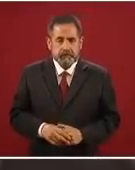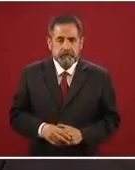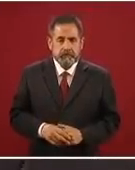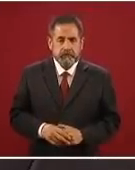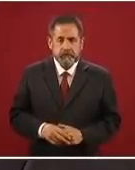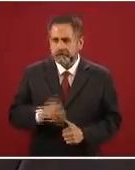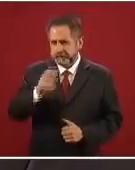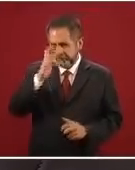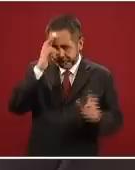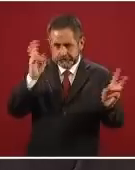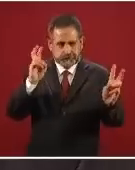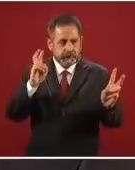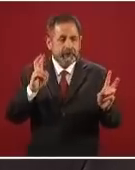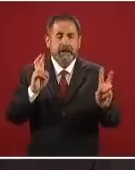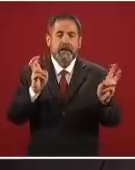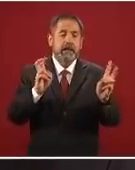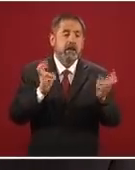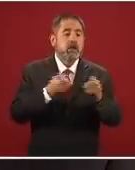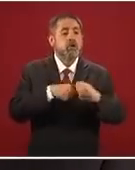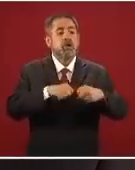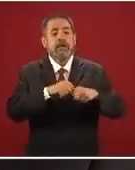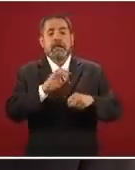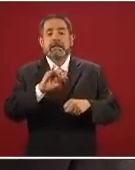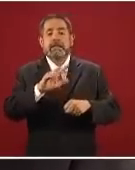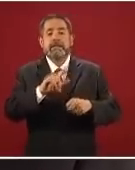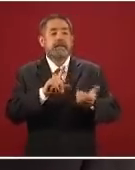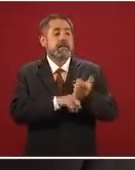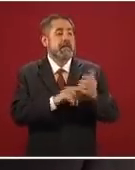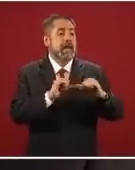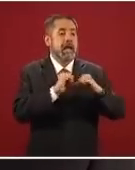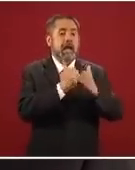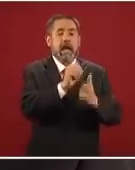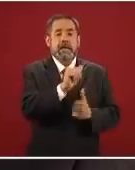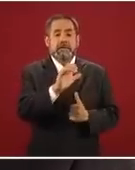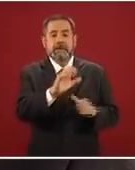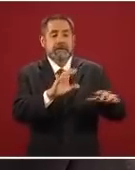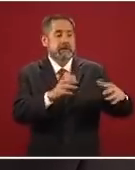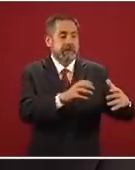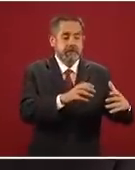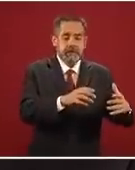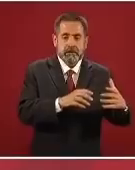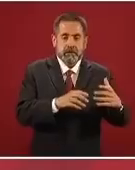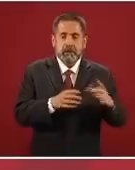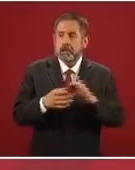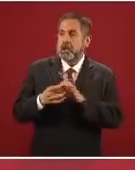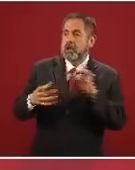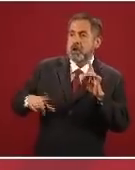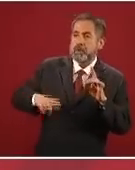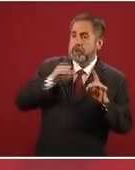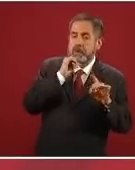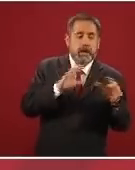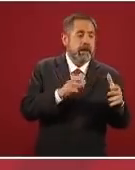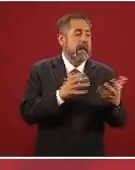La llamada sociedad civil, las organizaciones no gubernamentales,